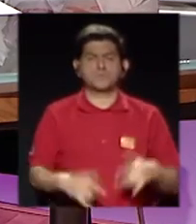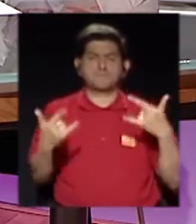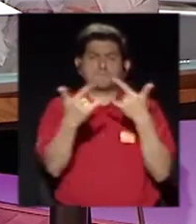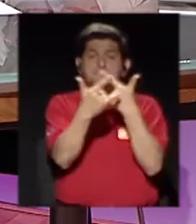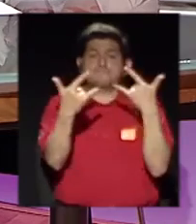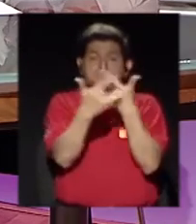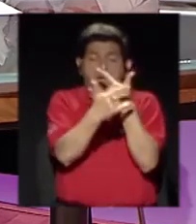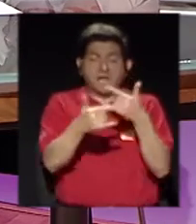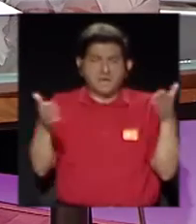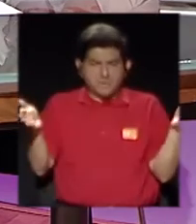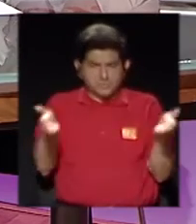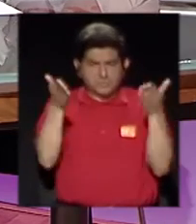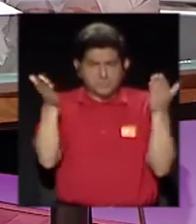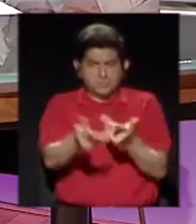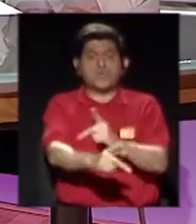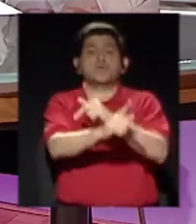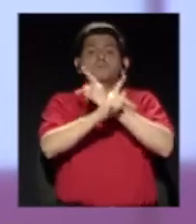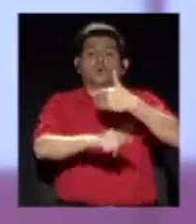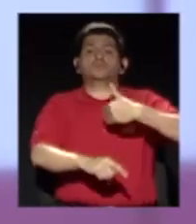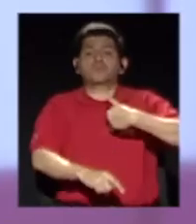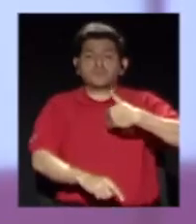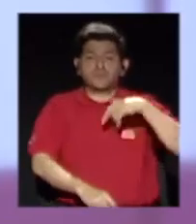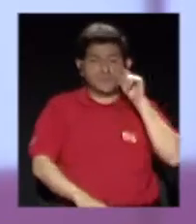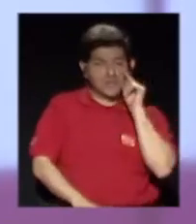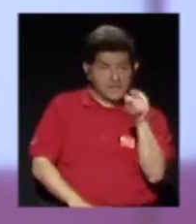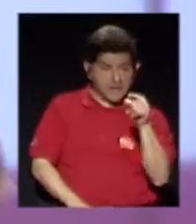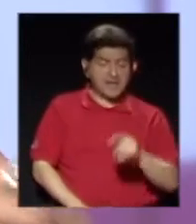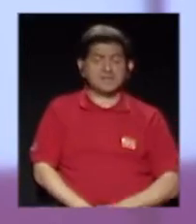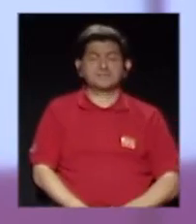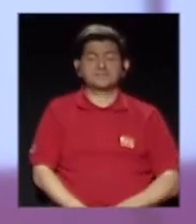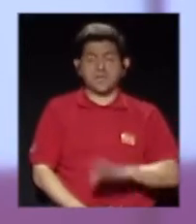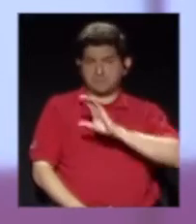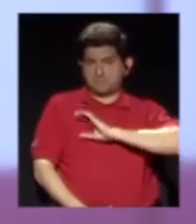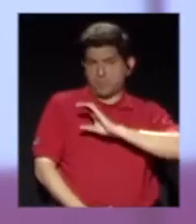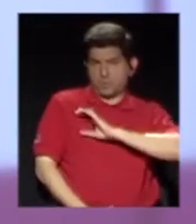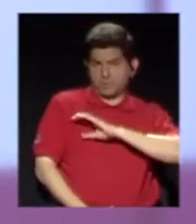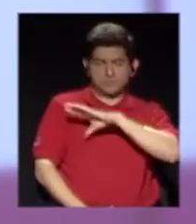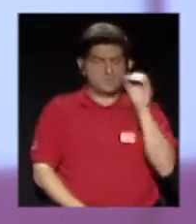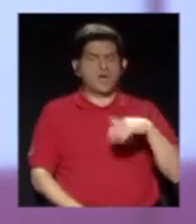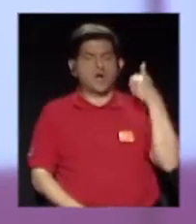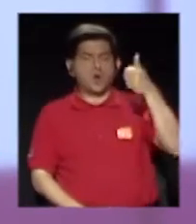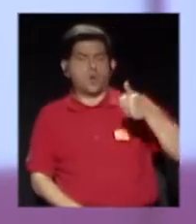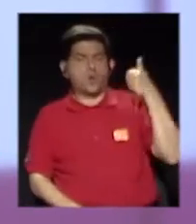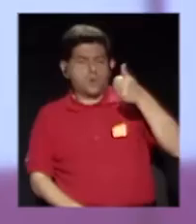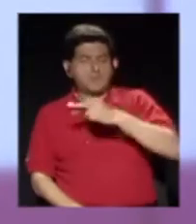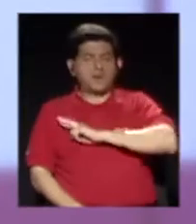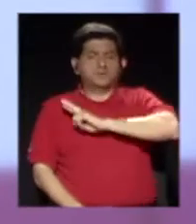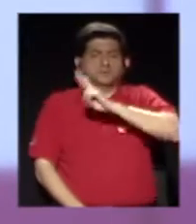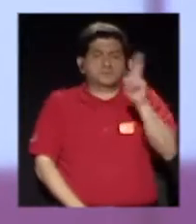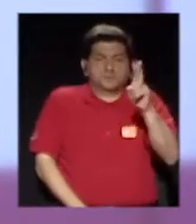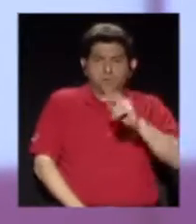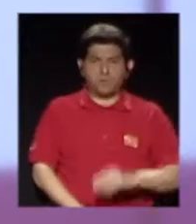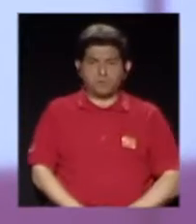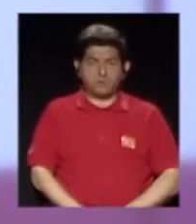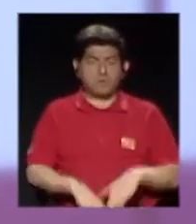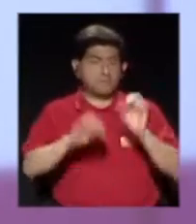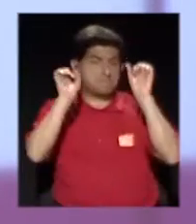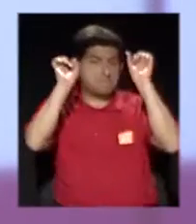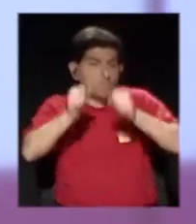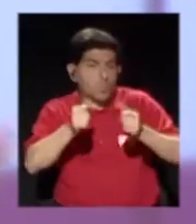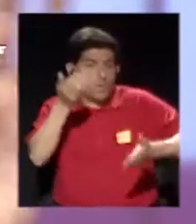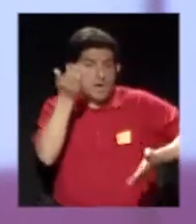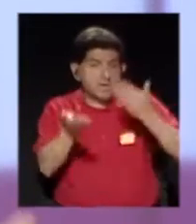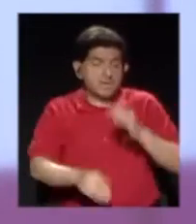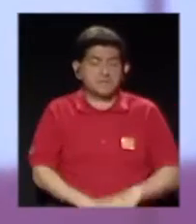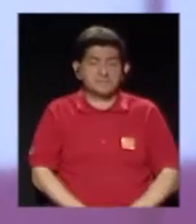alentadas y protegidas por este actor policial por este pastor religioso que puede ser el